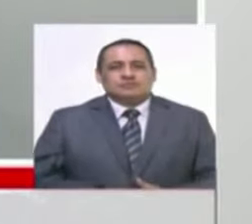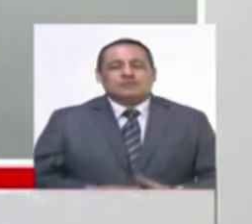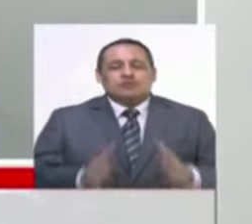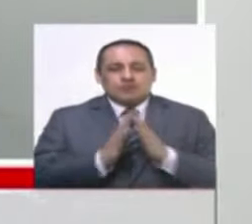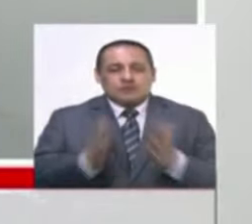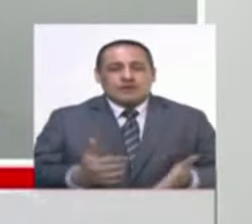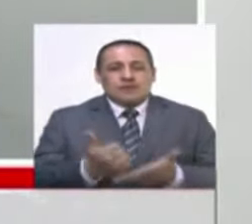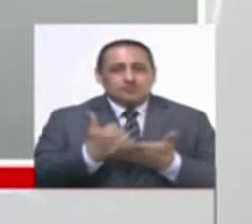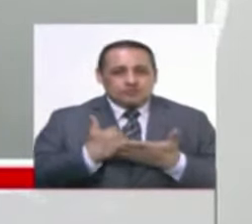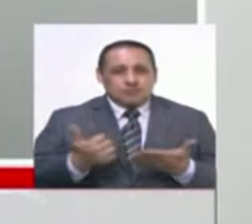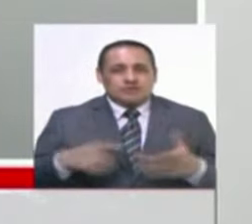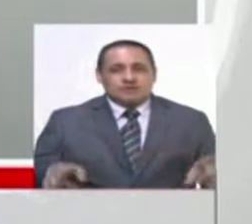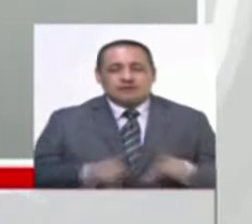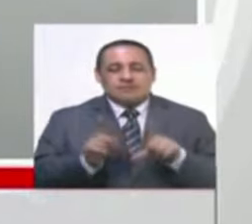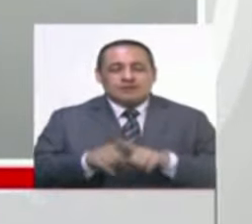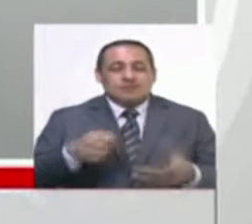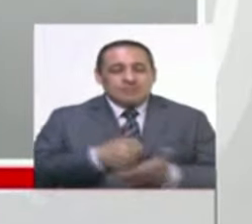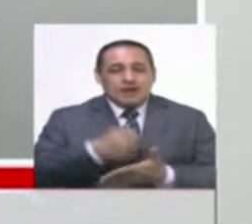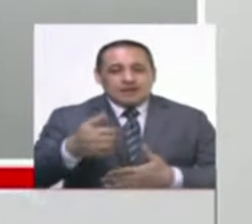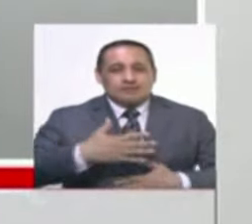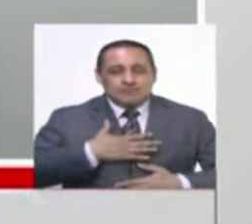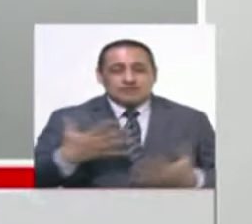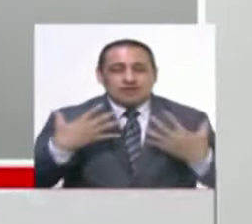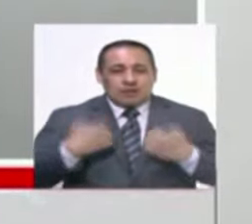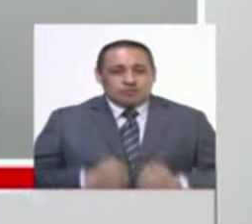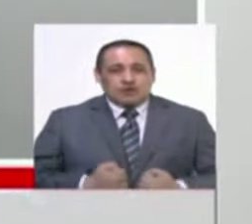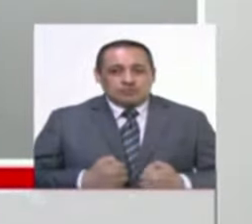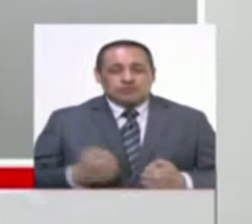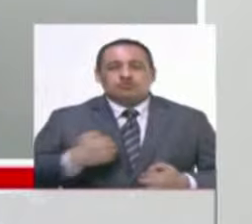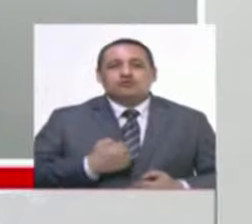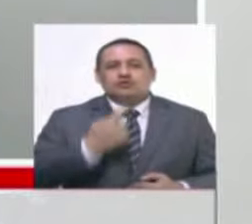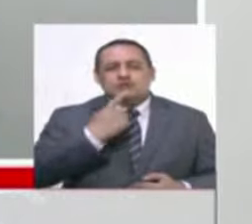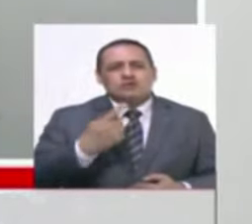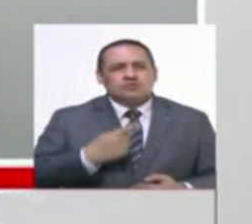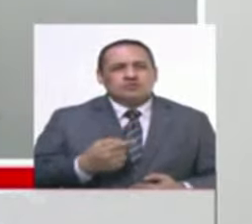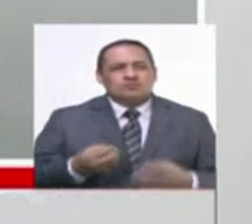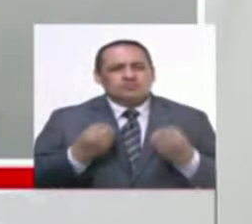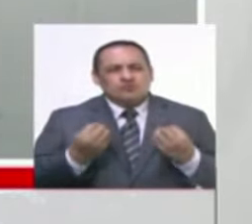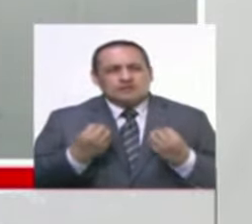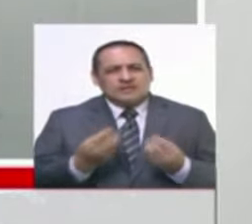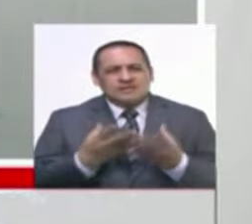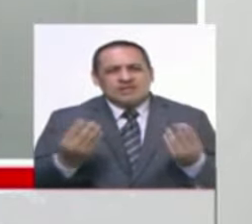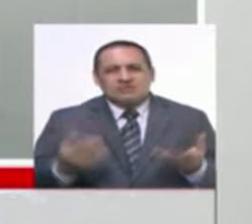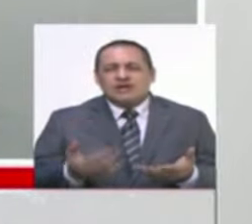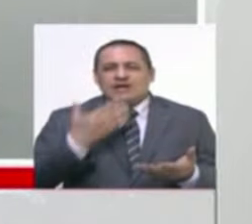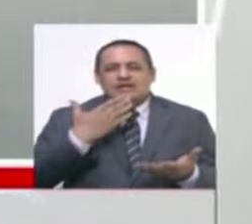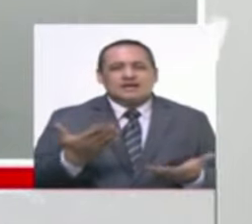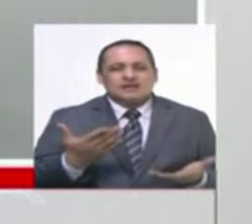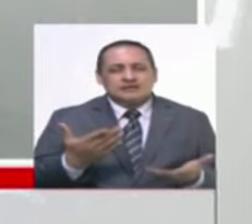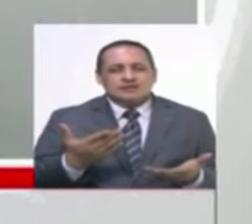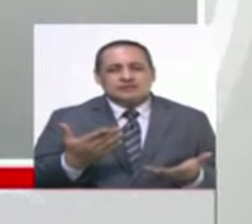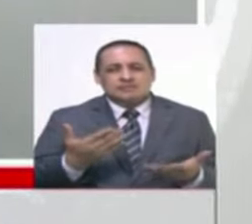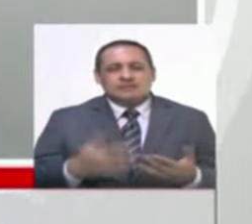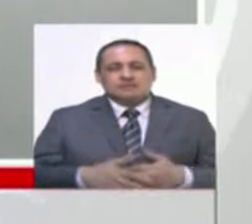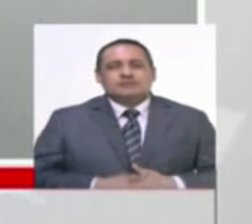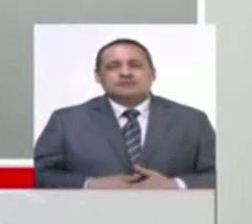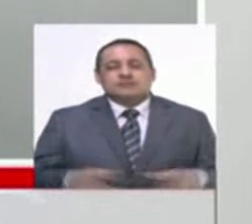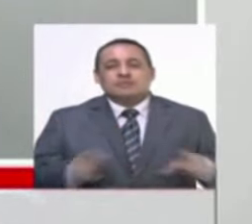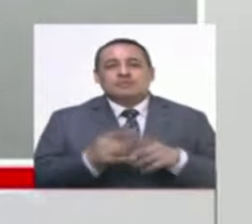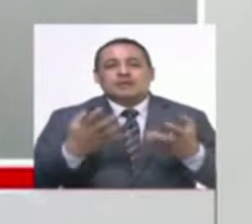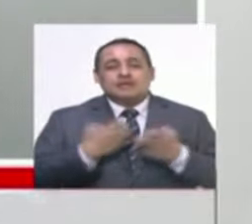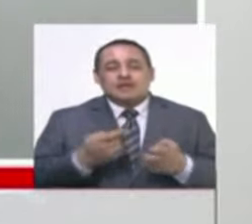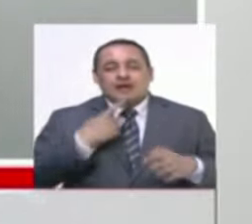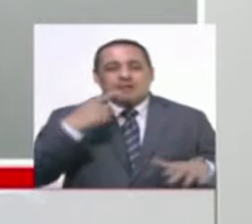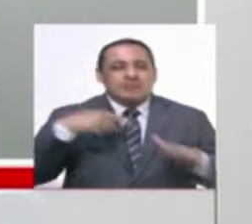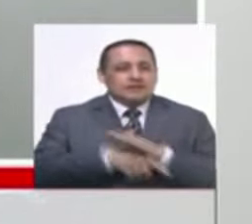favor, si puedes pagar mis abogados. Yo le digo, pero ¿por qué tanto así ha llegado? Es que me quieren